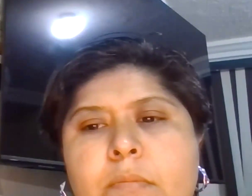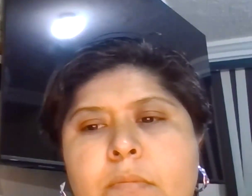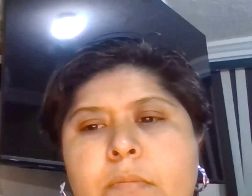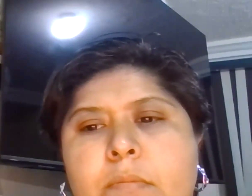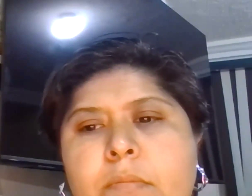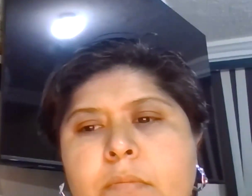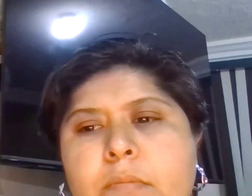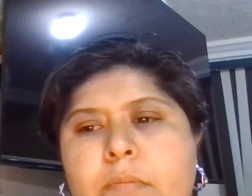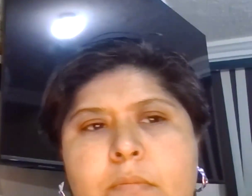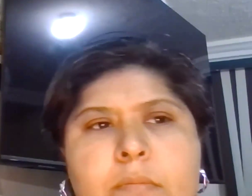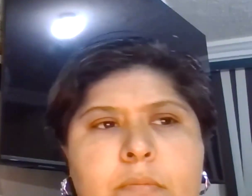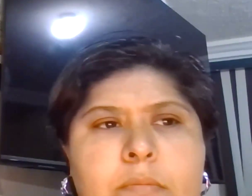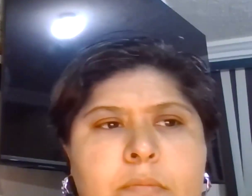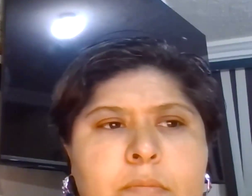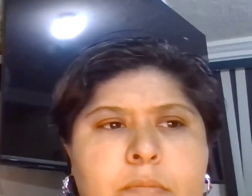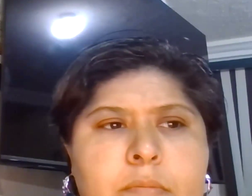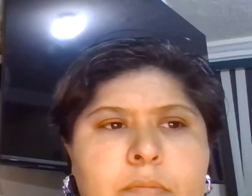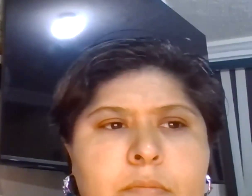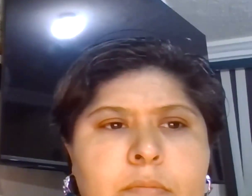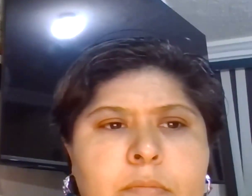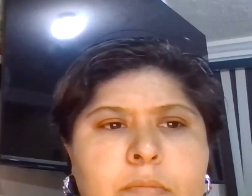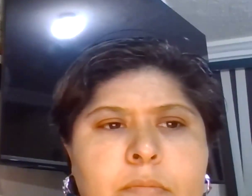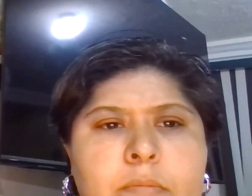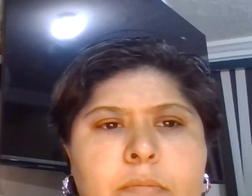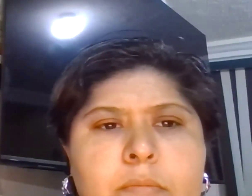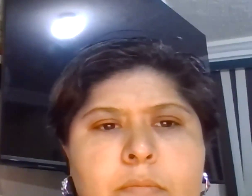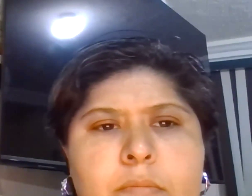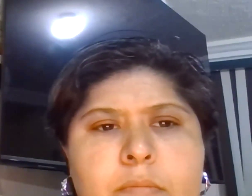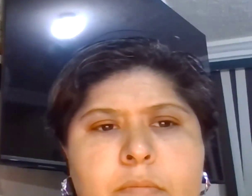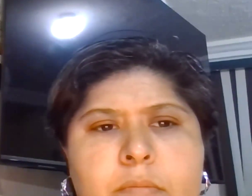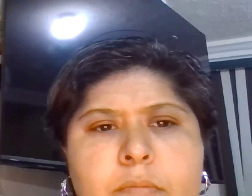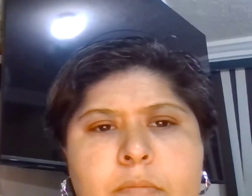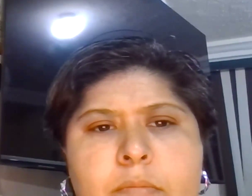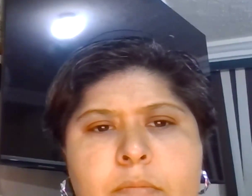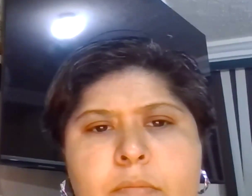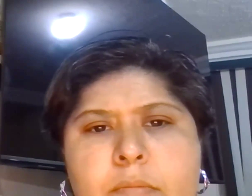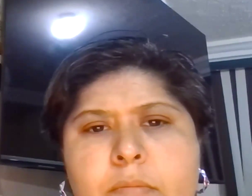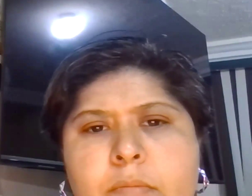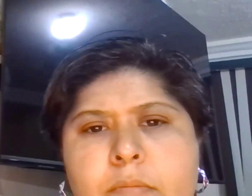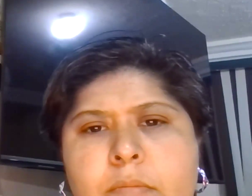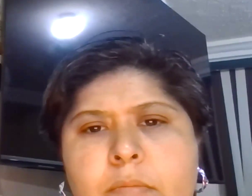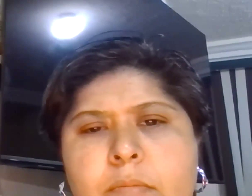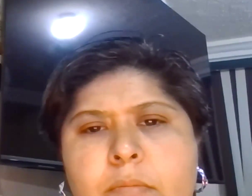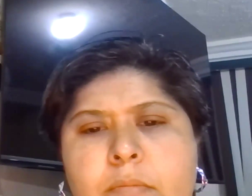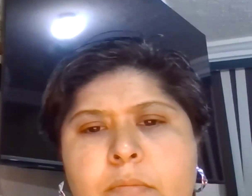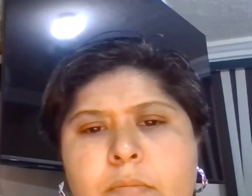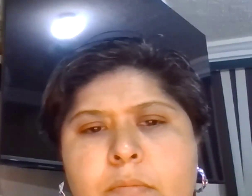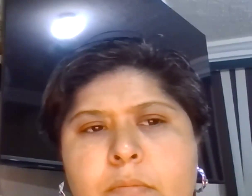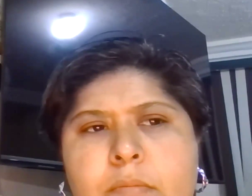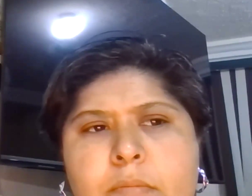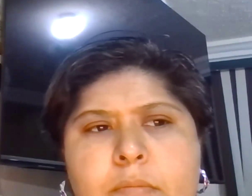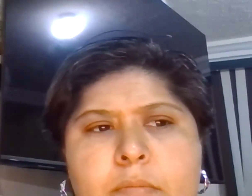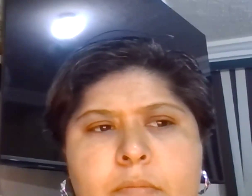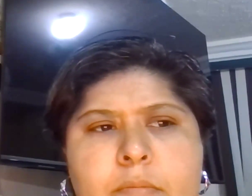qué llegamos a una determinación? En este sentido, fue una sentencia de carácter